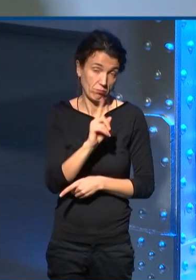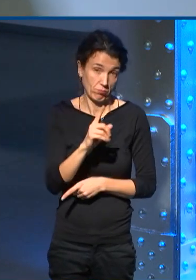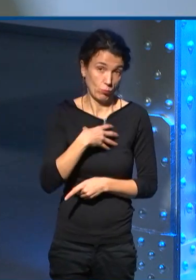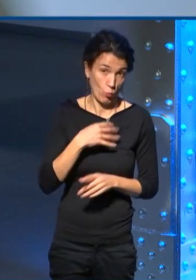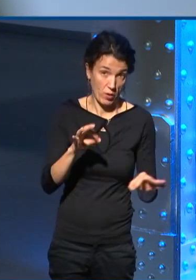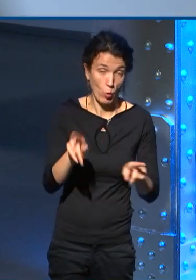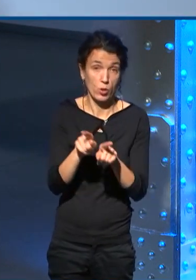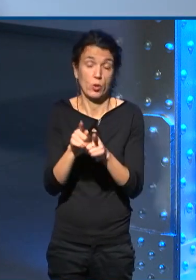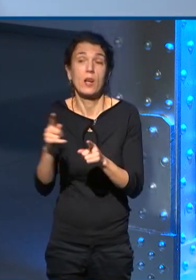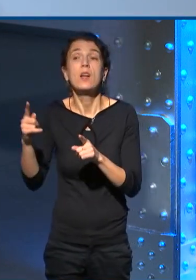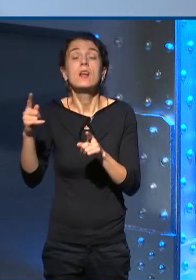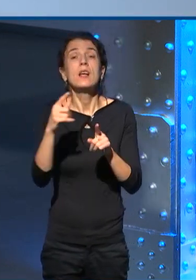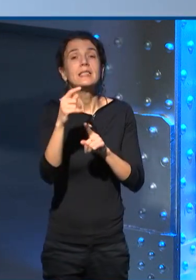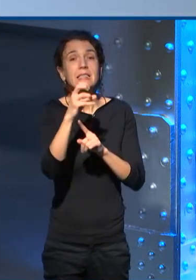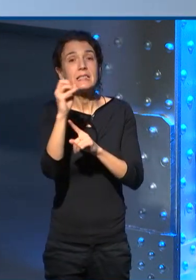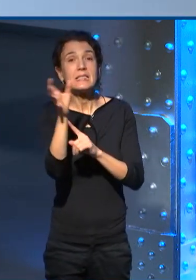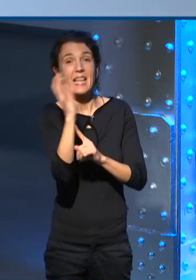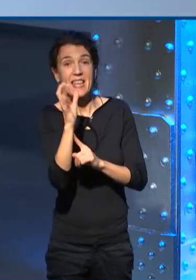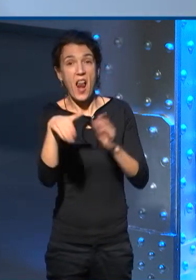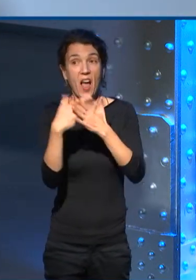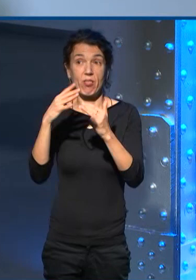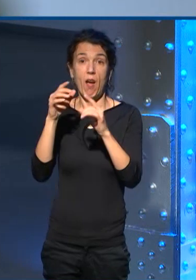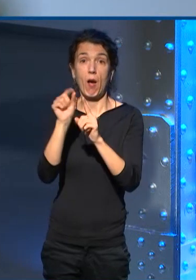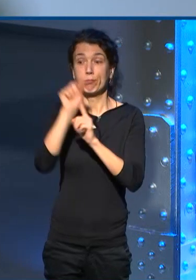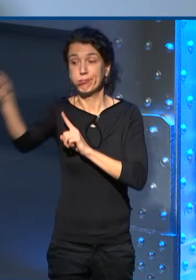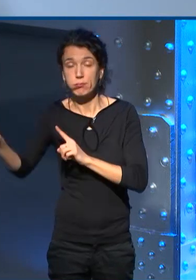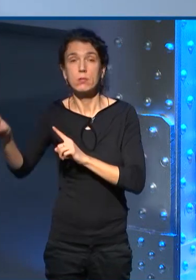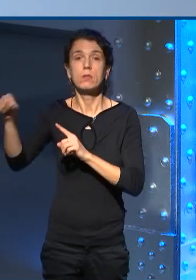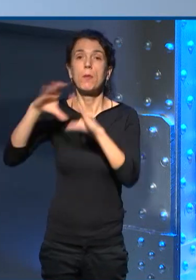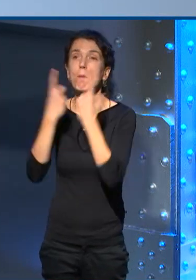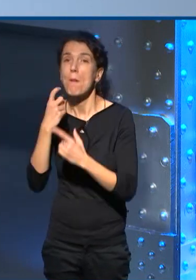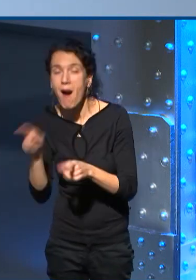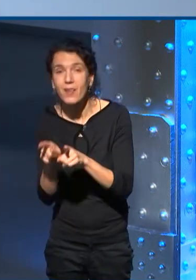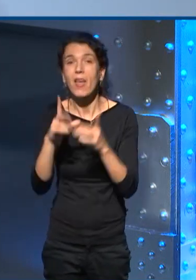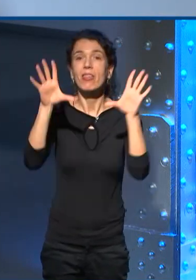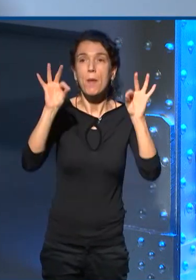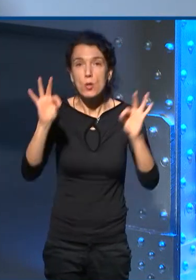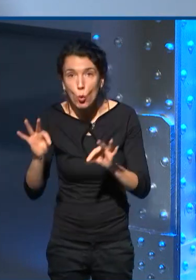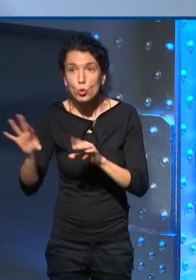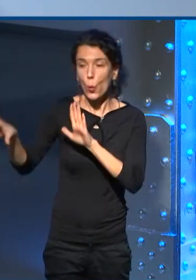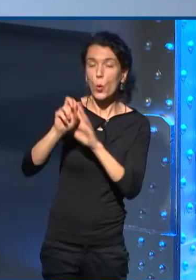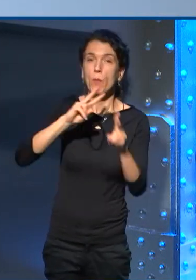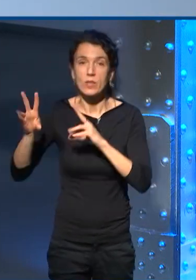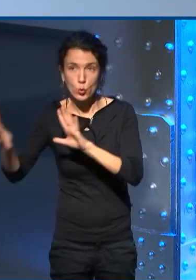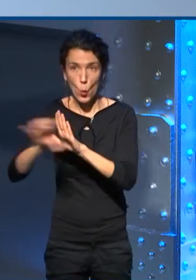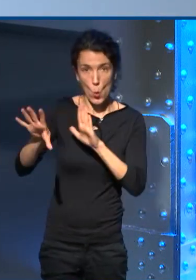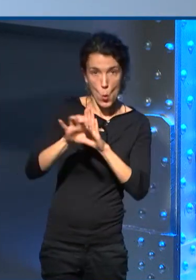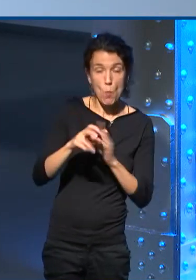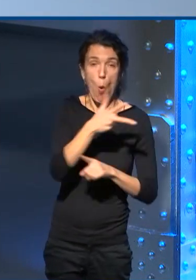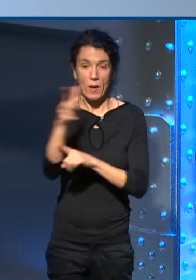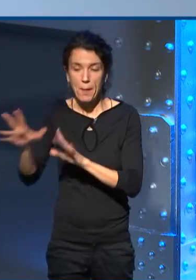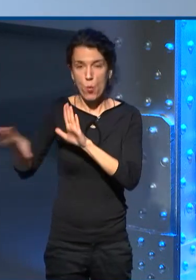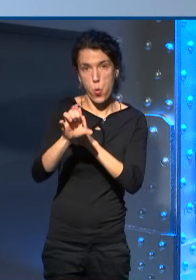porque mandaríamos una señal, tardaría 10 minutos en llegar a Marte, el rover se empezaría a mover, tardaríamos 10 minutos en recibir su respuesta o la imagen de las